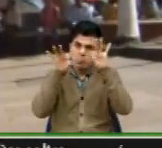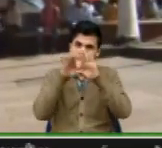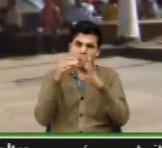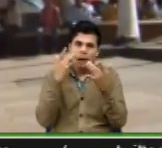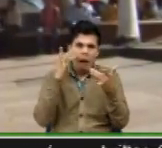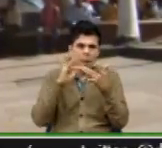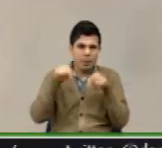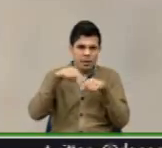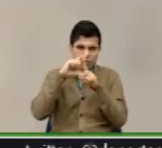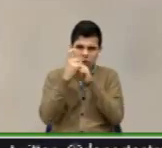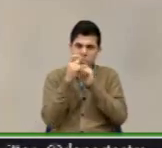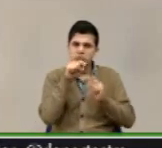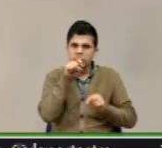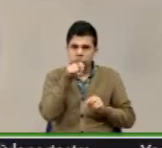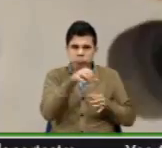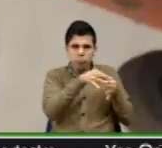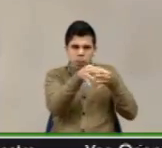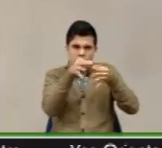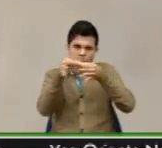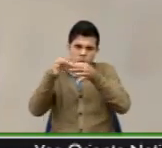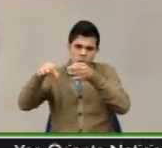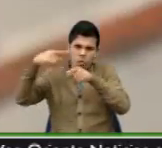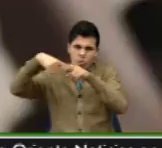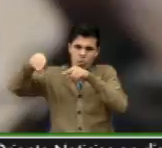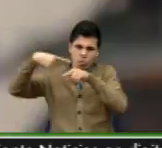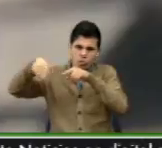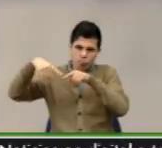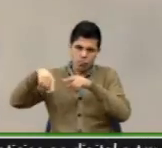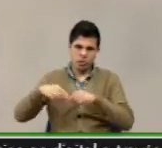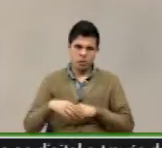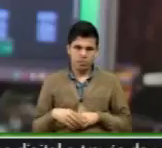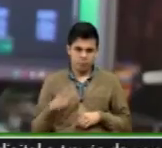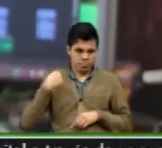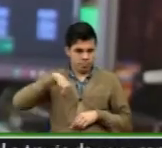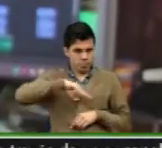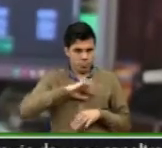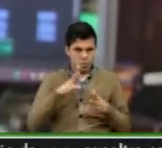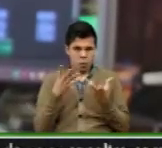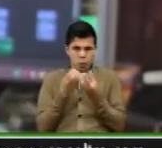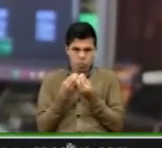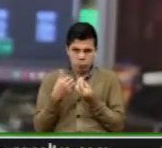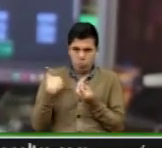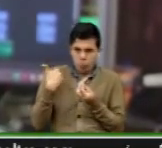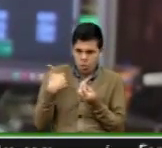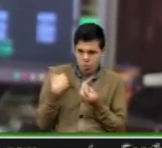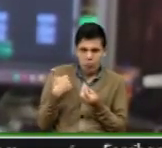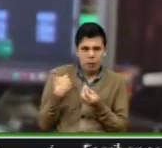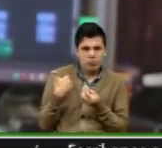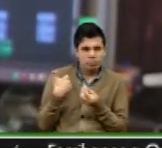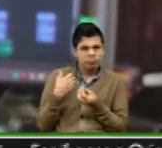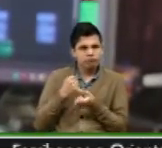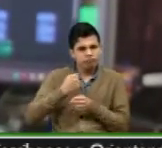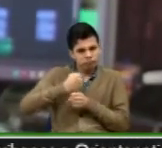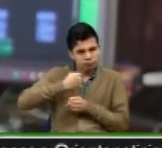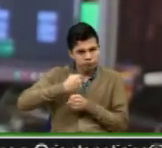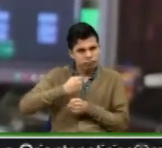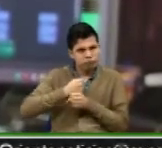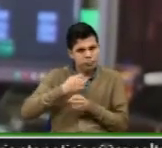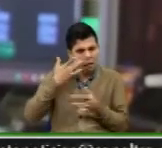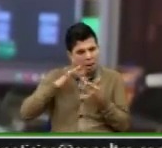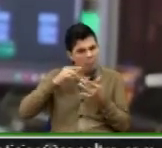expresiones culturales de Bucaramanga y su área metropolitana. Somos un colectivo o un grupo de jóvenes que trabaja bajo ese